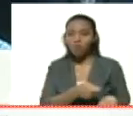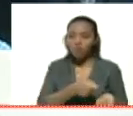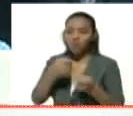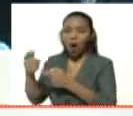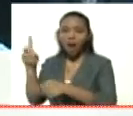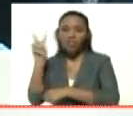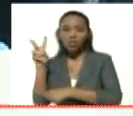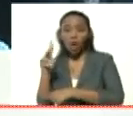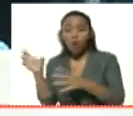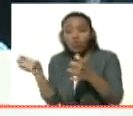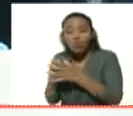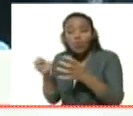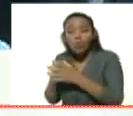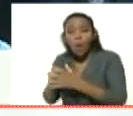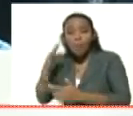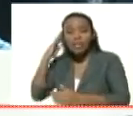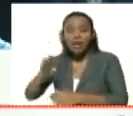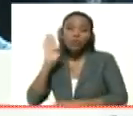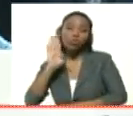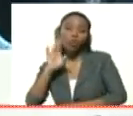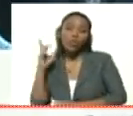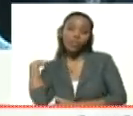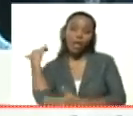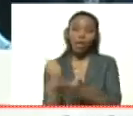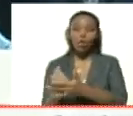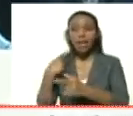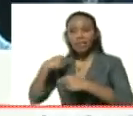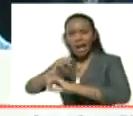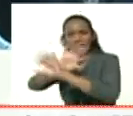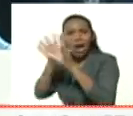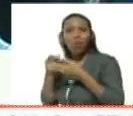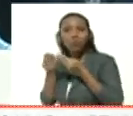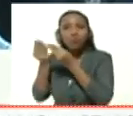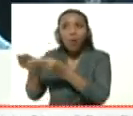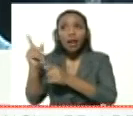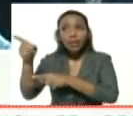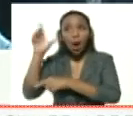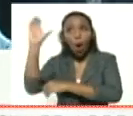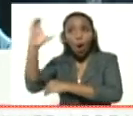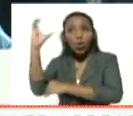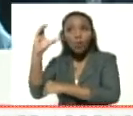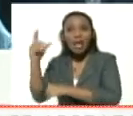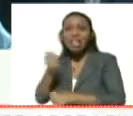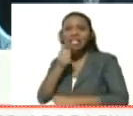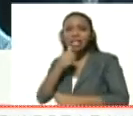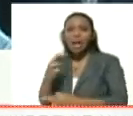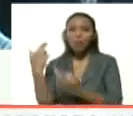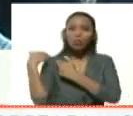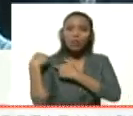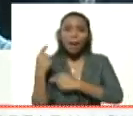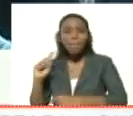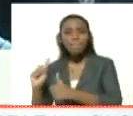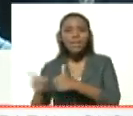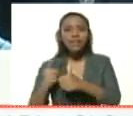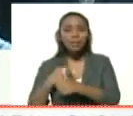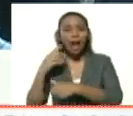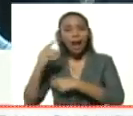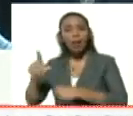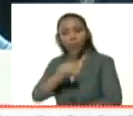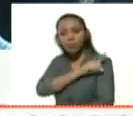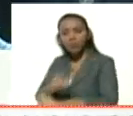Venezuela por un comando paramilitar. En declaraciones ofrecidas desde Colombia, quien se atribuye ser el principal